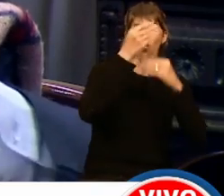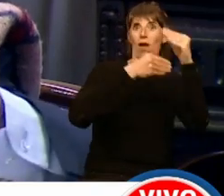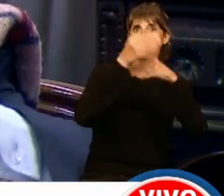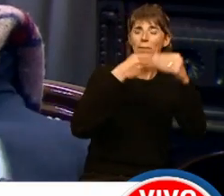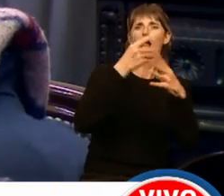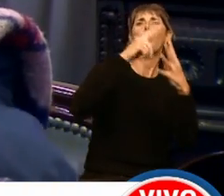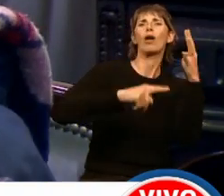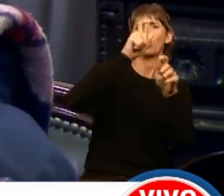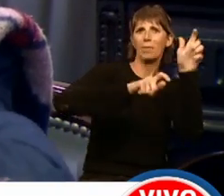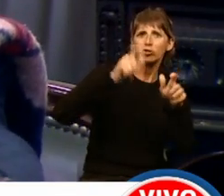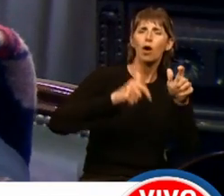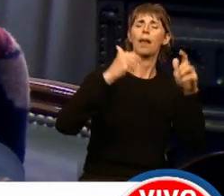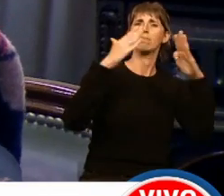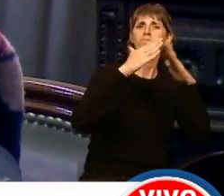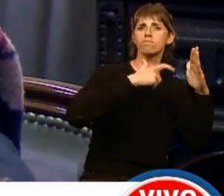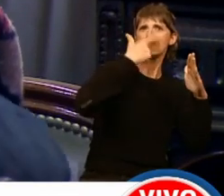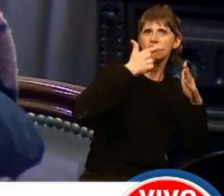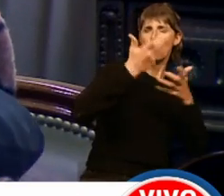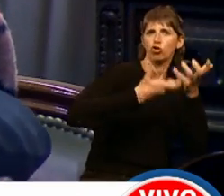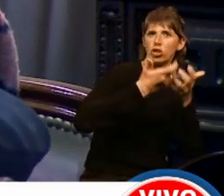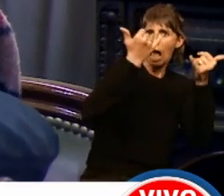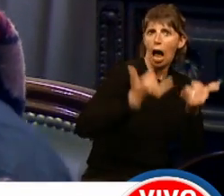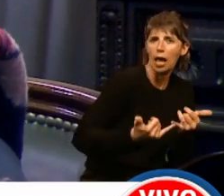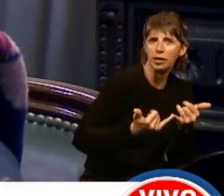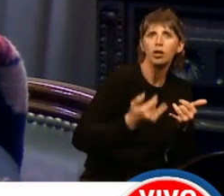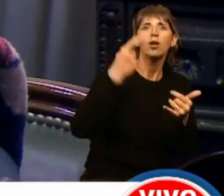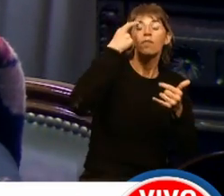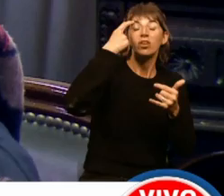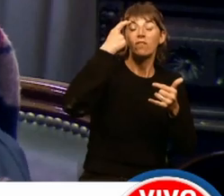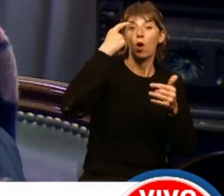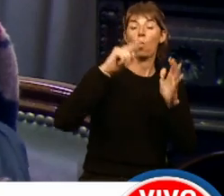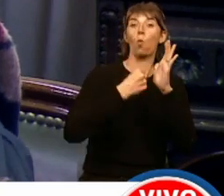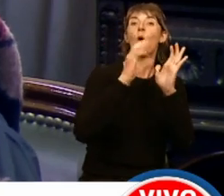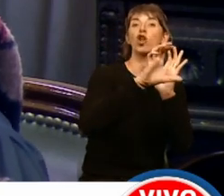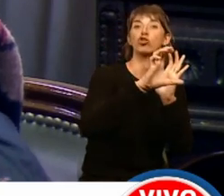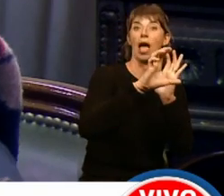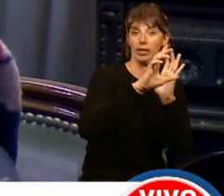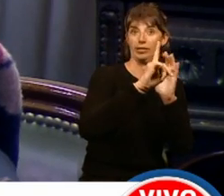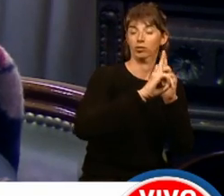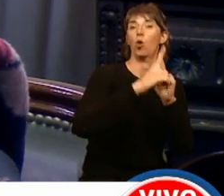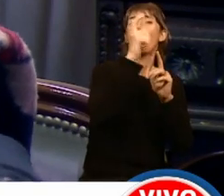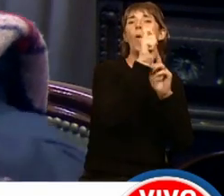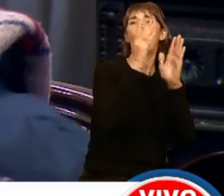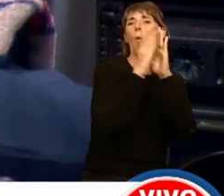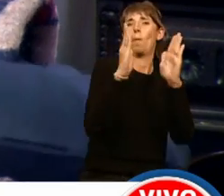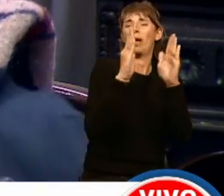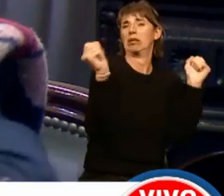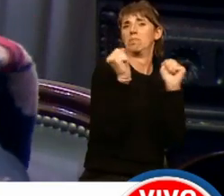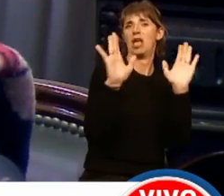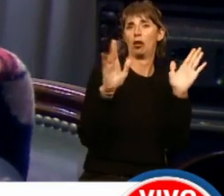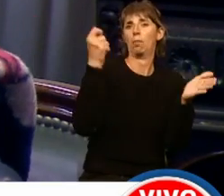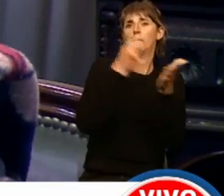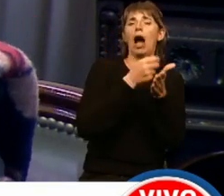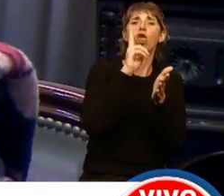calefón y una estufa que vive acá en el norte de la provincia de buenos aires- que dura un mes el invierno y paga una factura de